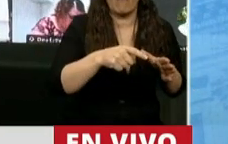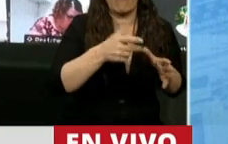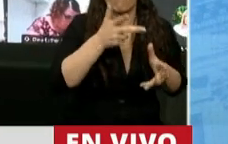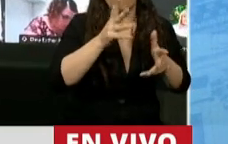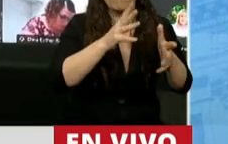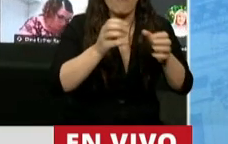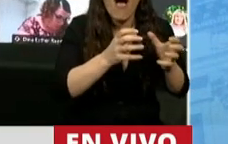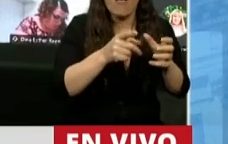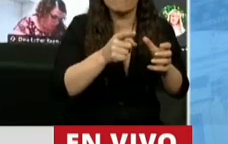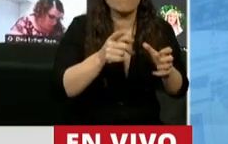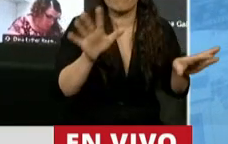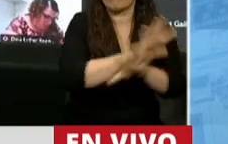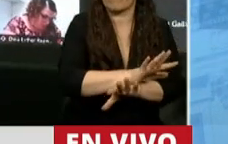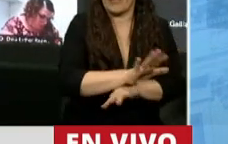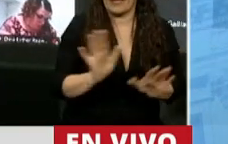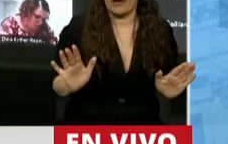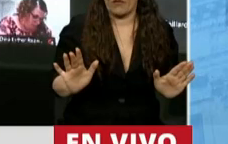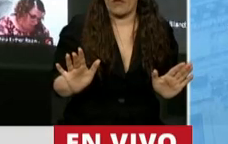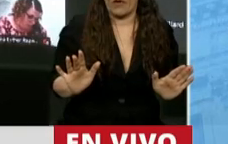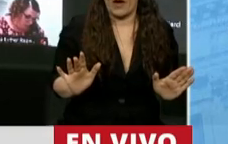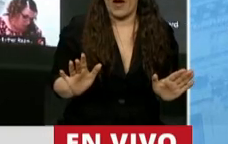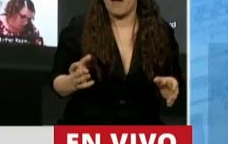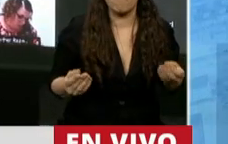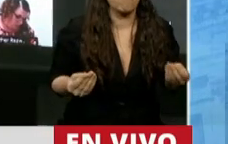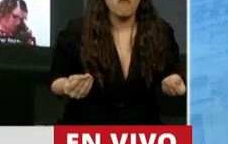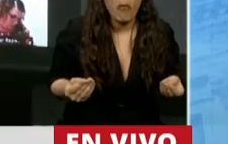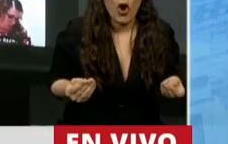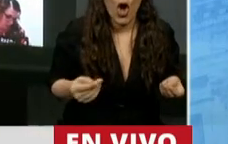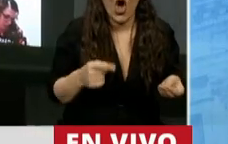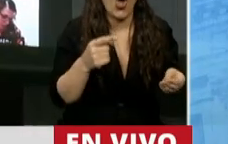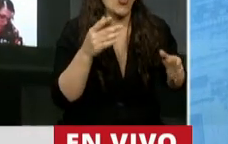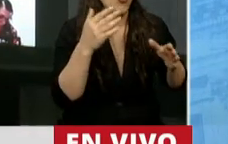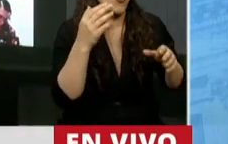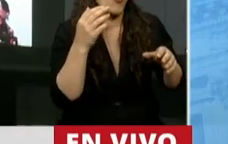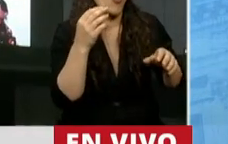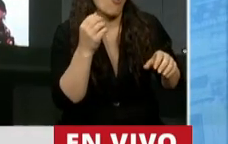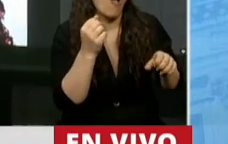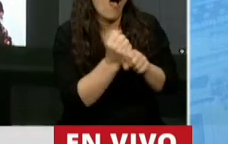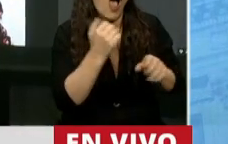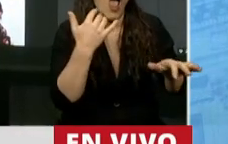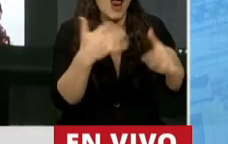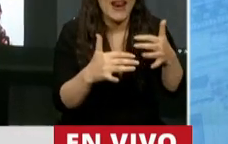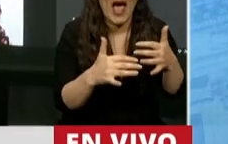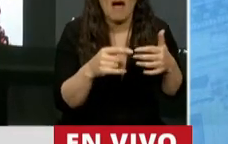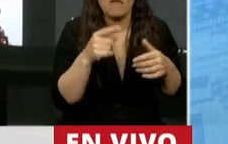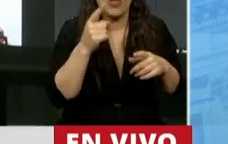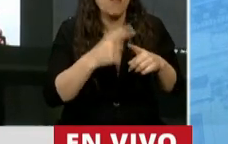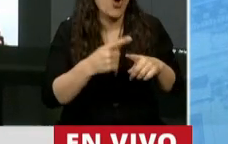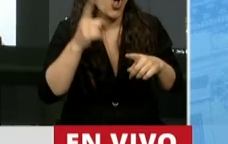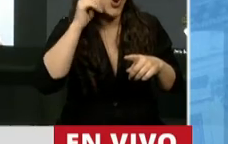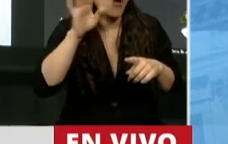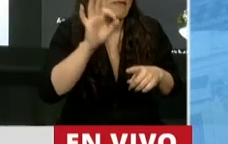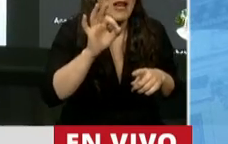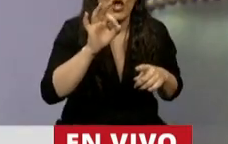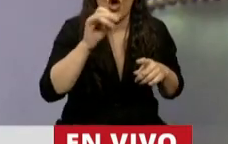tratando este proyecto. Y ya no solamente por el tratamiento exprés, sin escuchar las voces, las opiniones, los